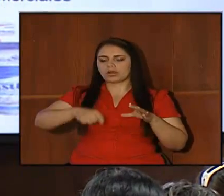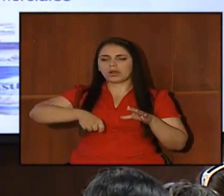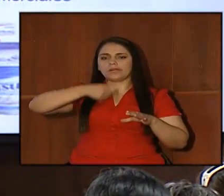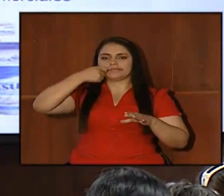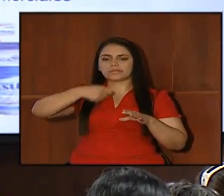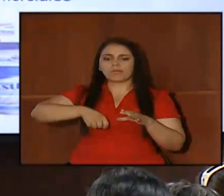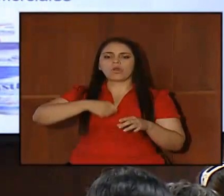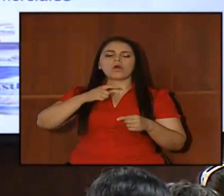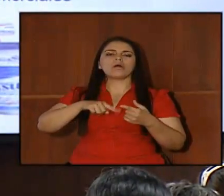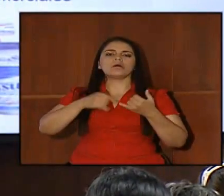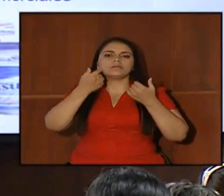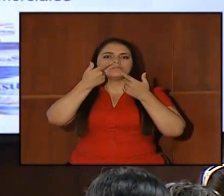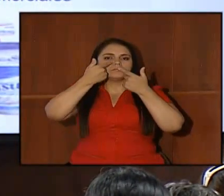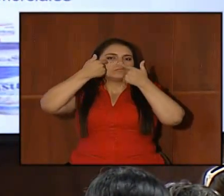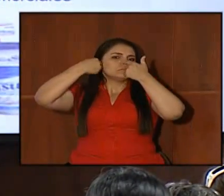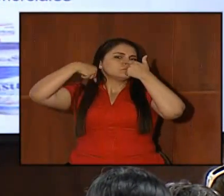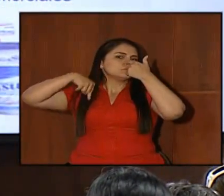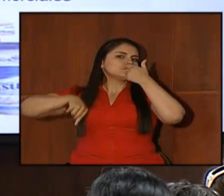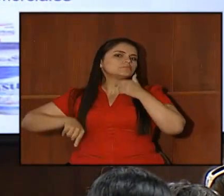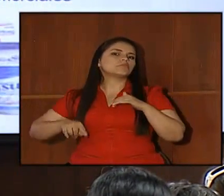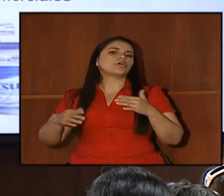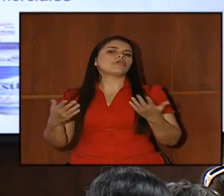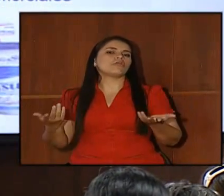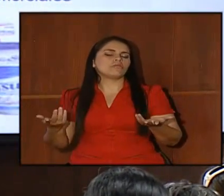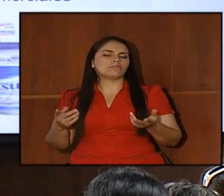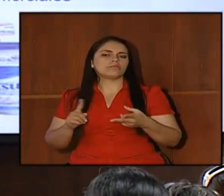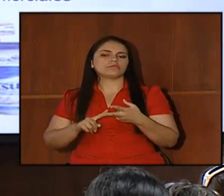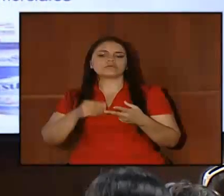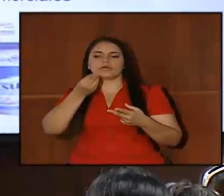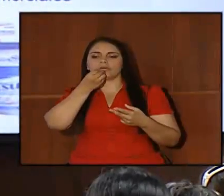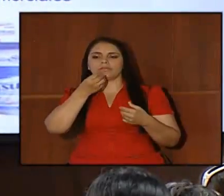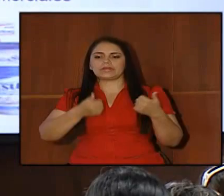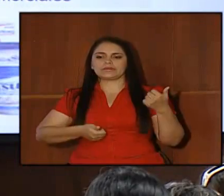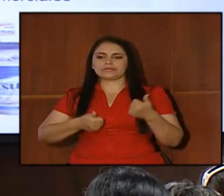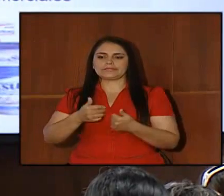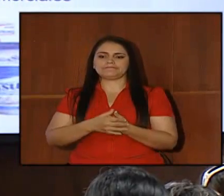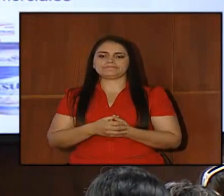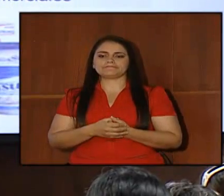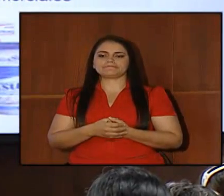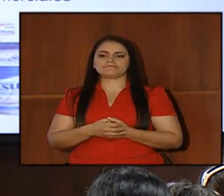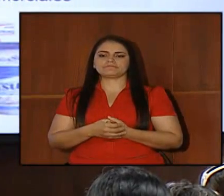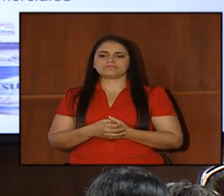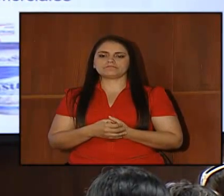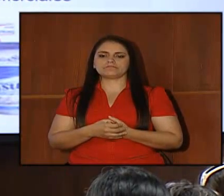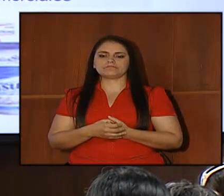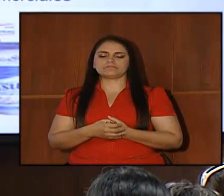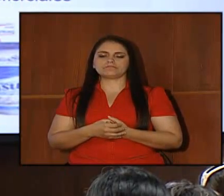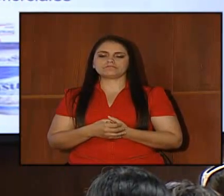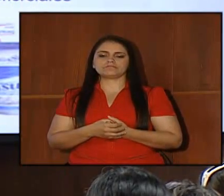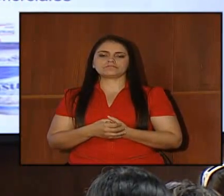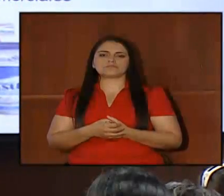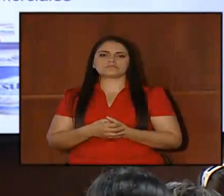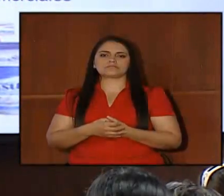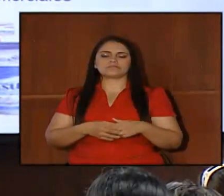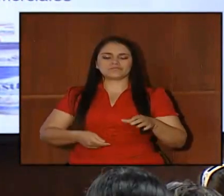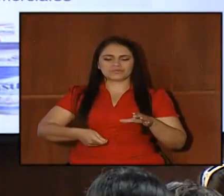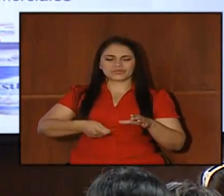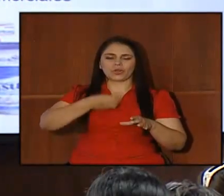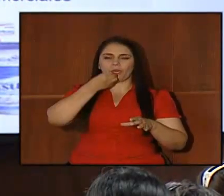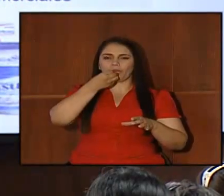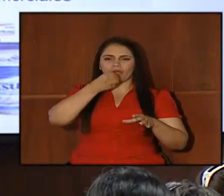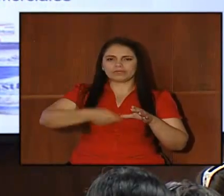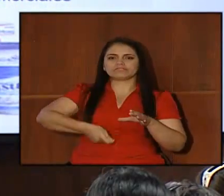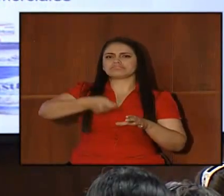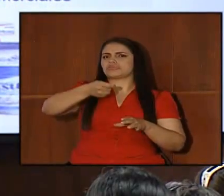si va a comer por una sonda. Y el tipo de alimentación, si va a comer por boca, el médico le puede indicar no, dele